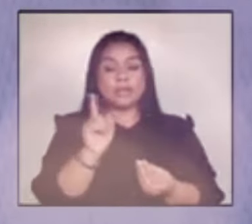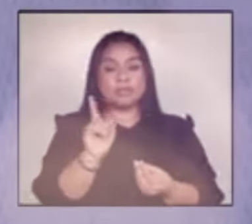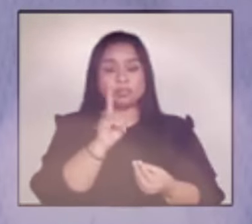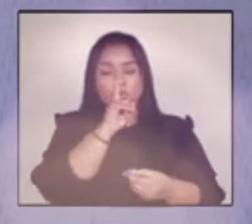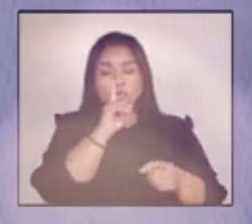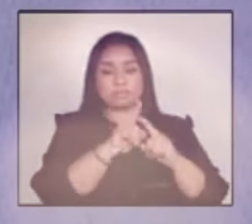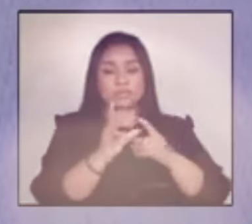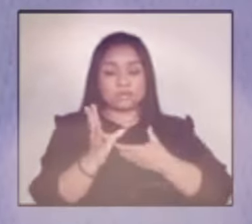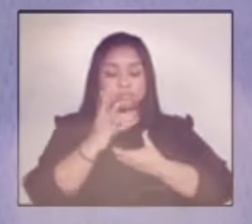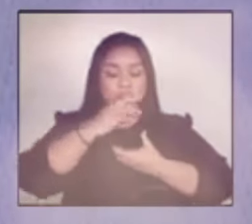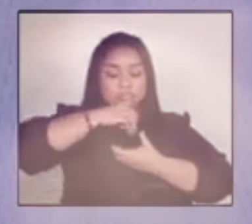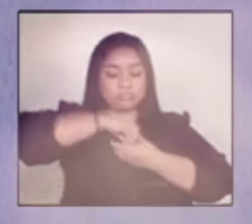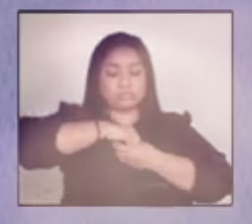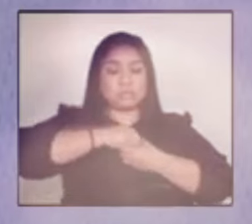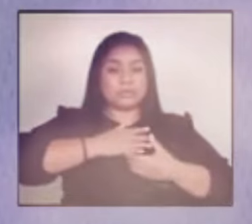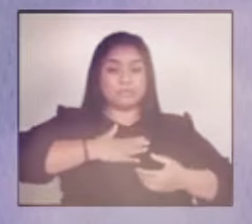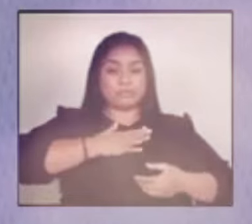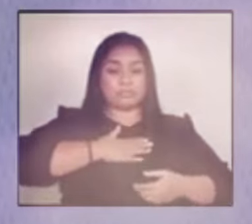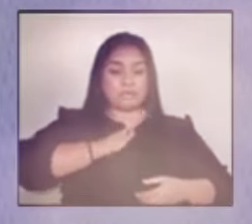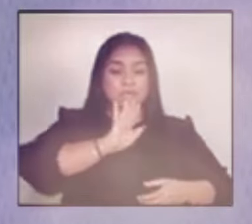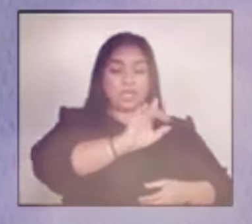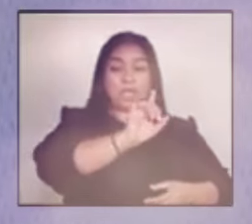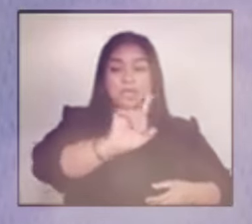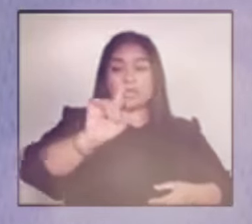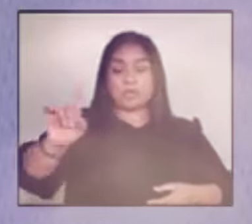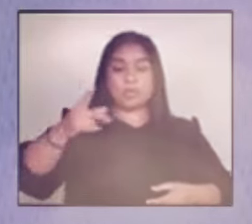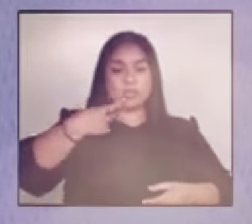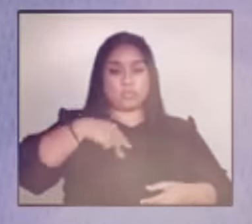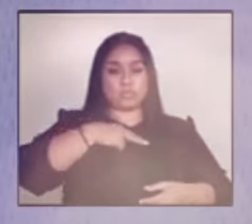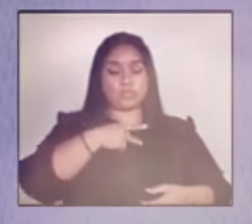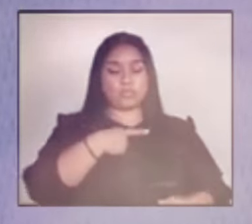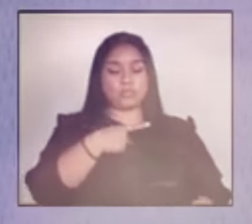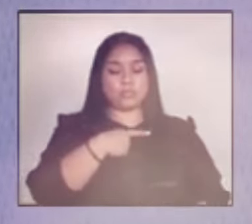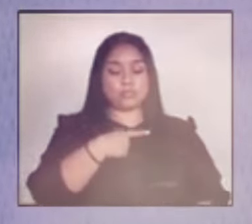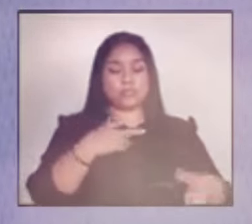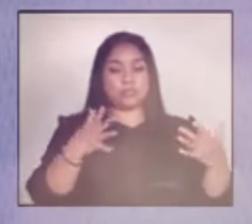adentro de cada uno y de cada una de nosotros mismos.